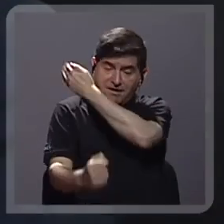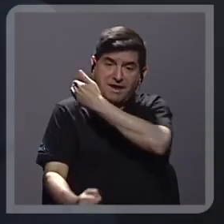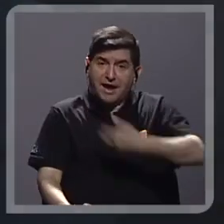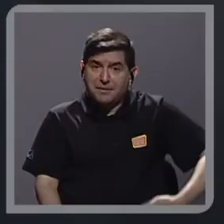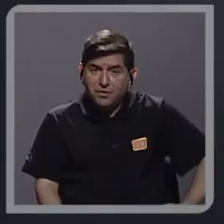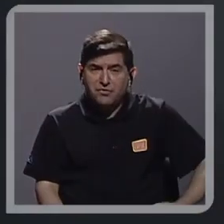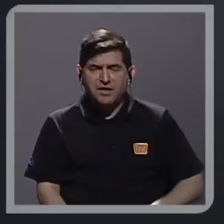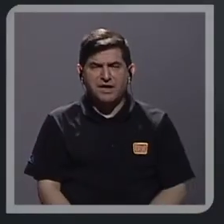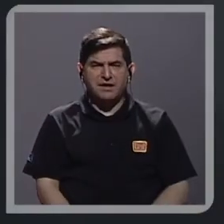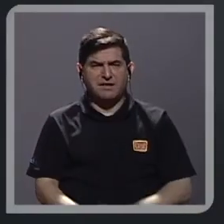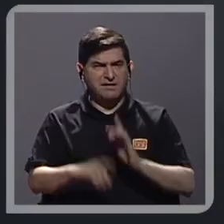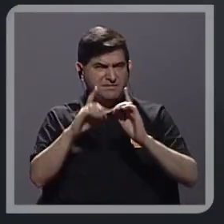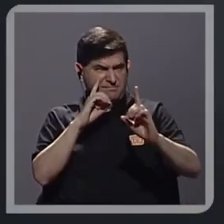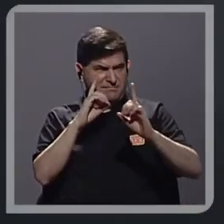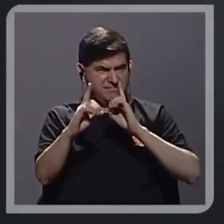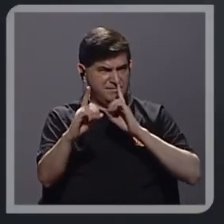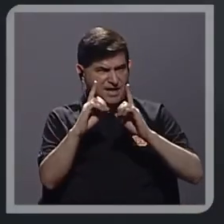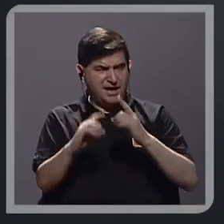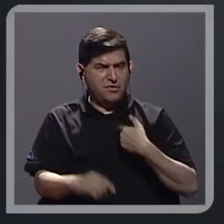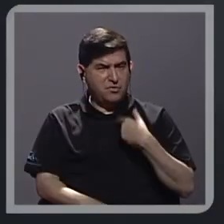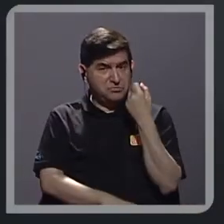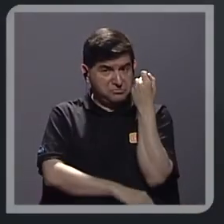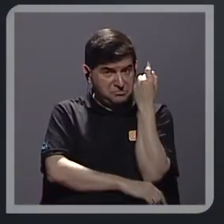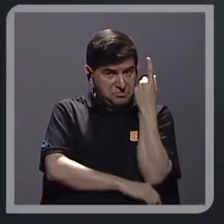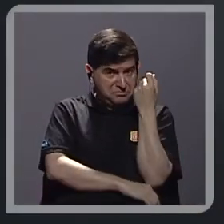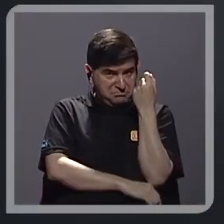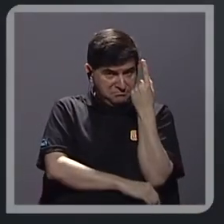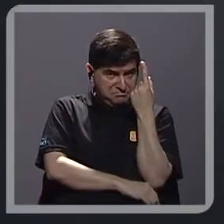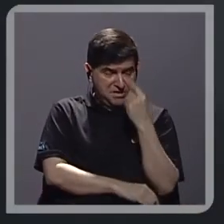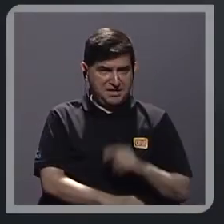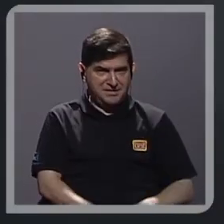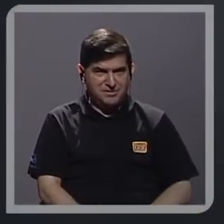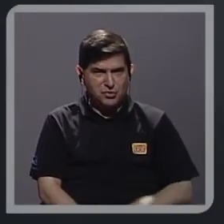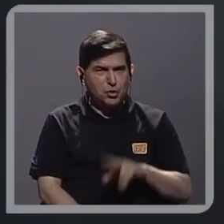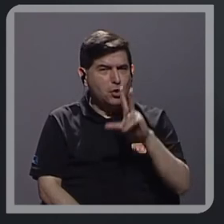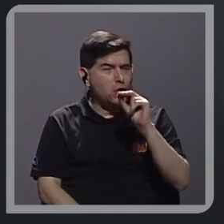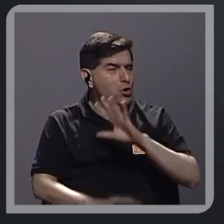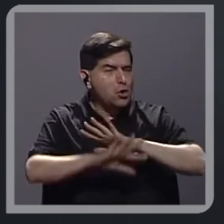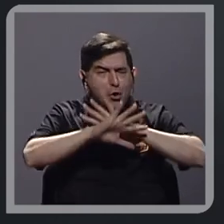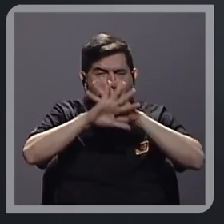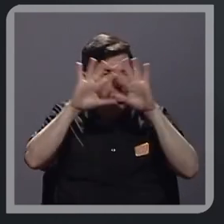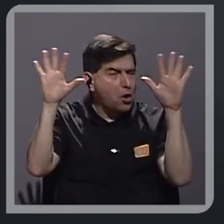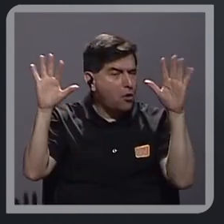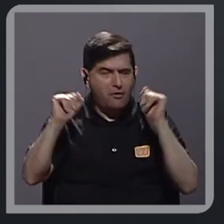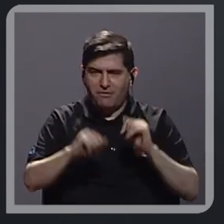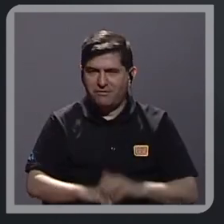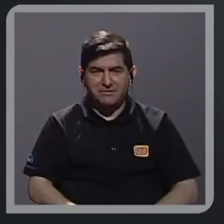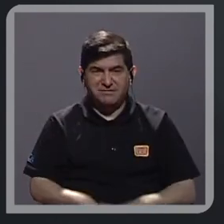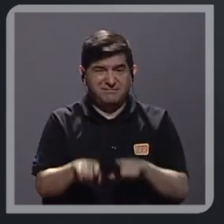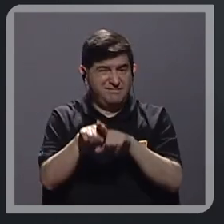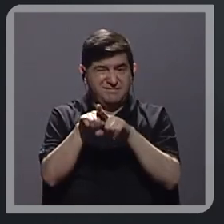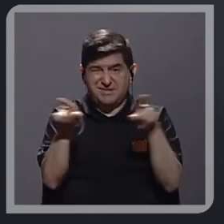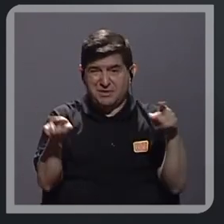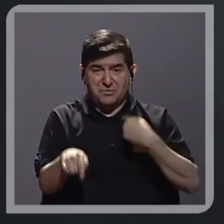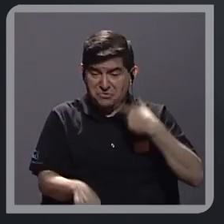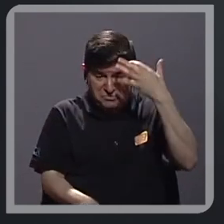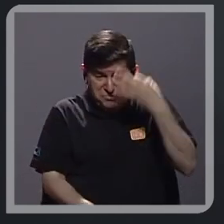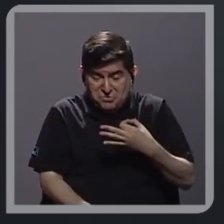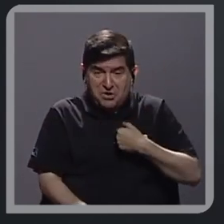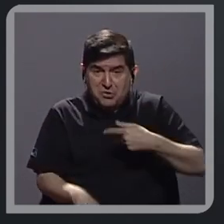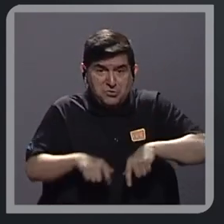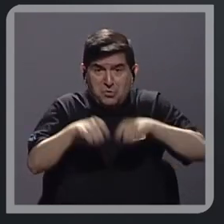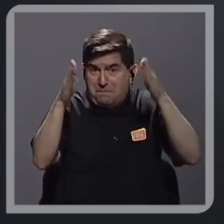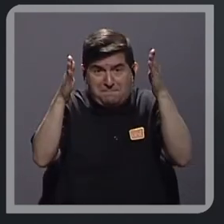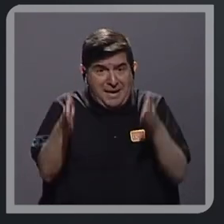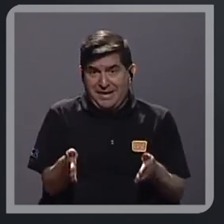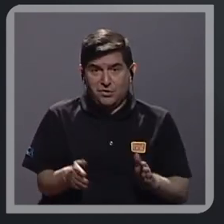parece que ese diálogo puedo interpretar yo que no es tan claro ni transparente ni tampoco para mí como periodista